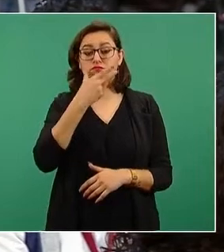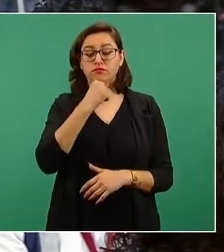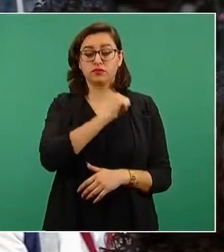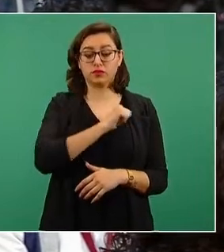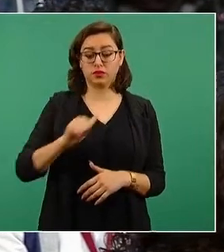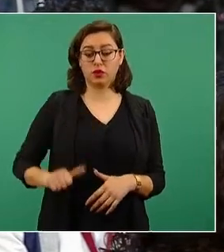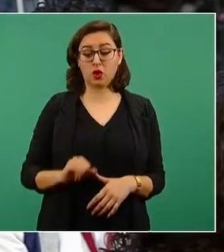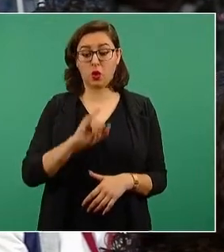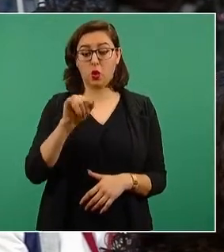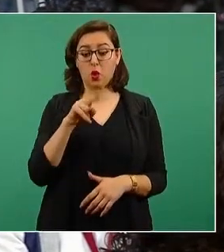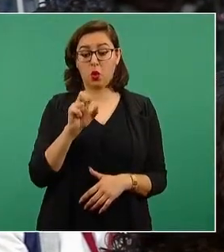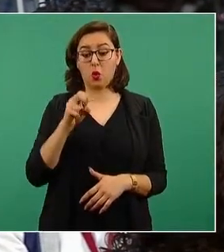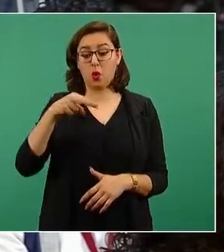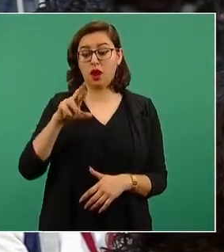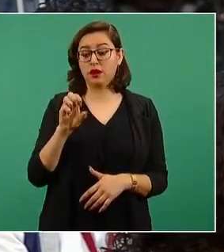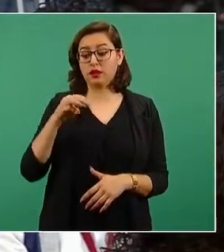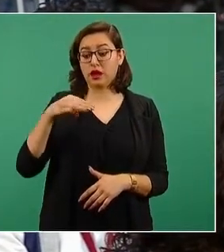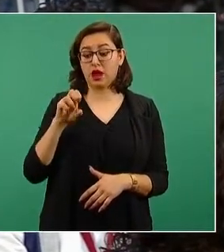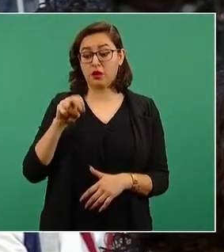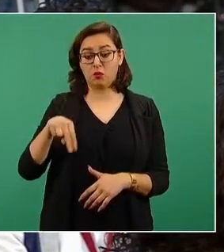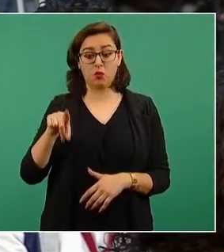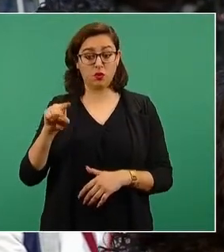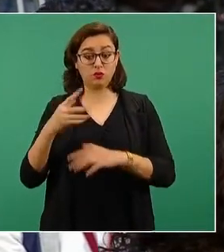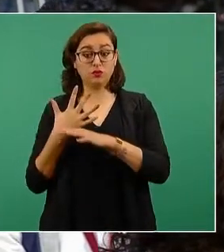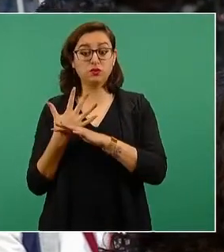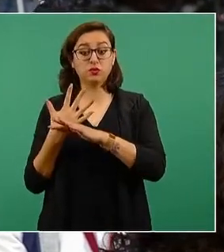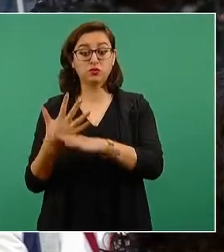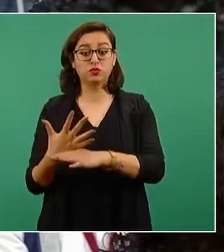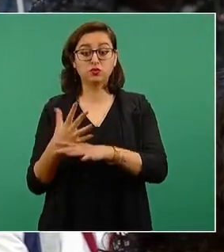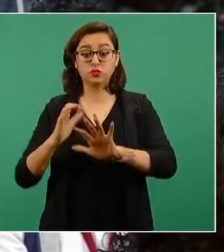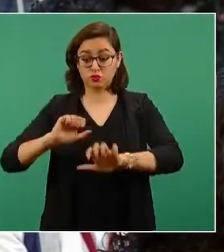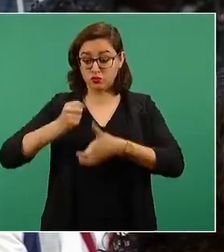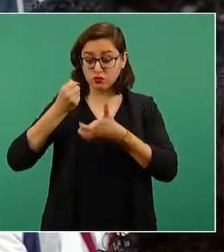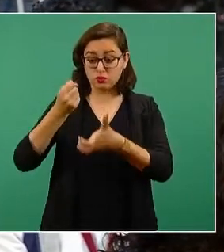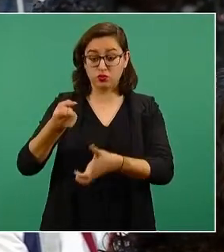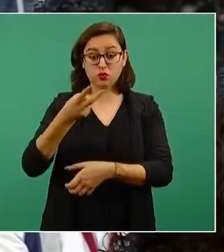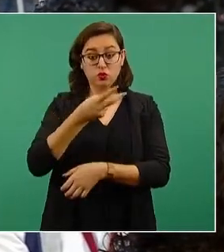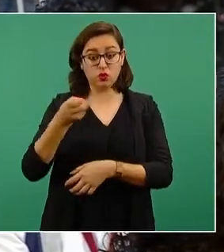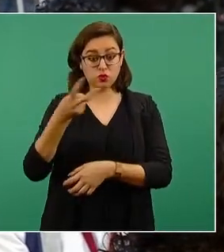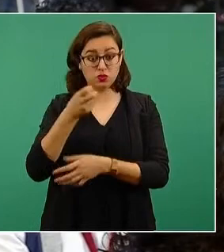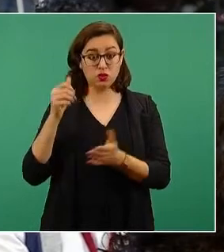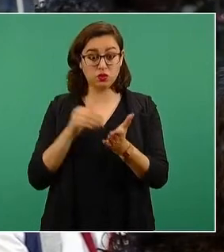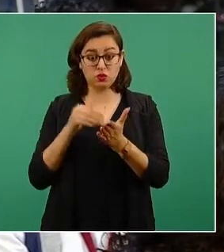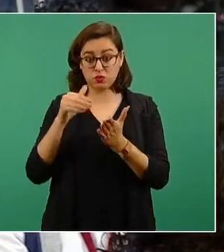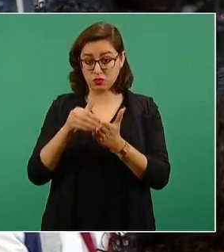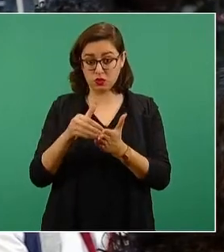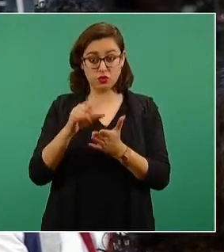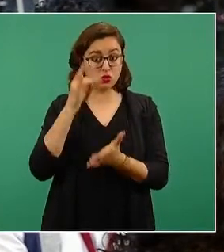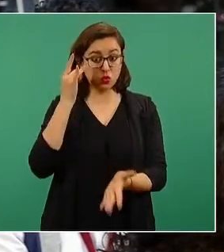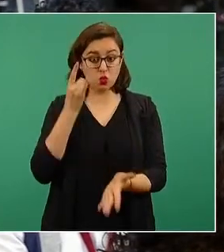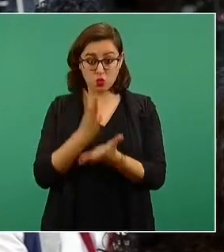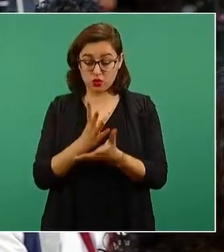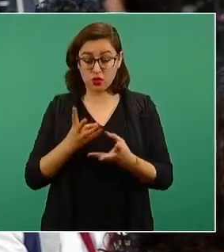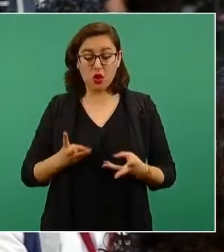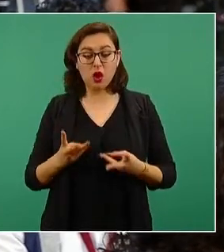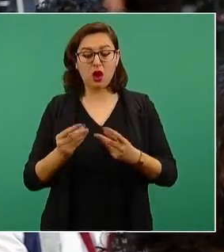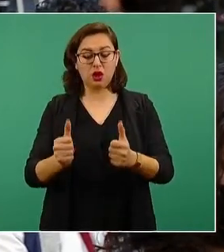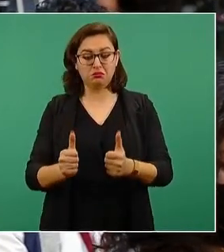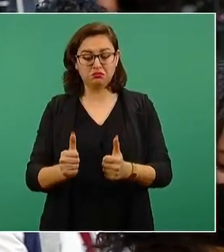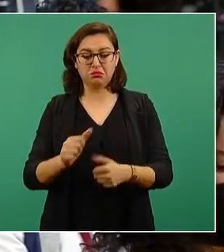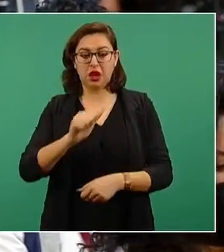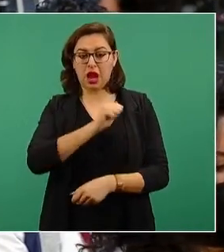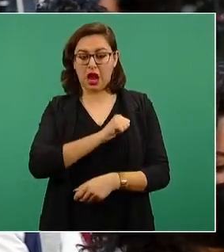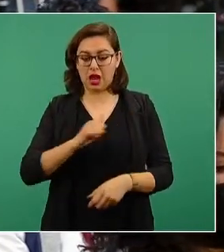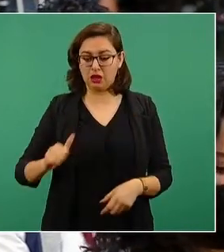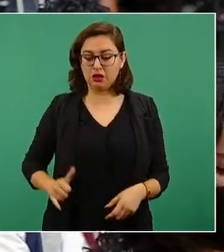declaró públicamente que se habían invertido solamente 200 millones de pesos en este mismo contrato, el ayuntamiento